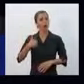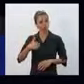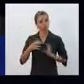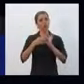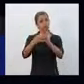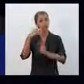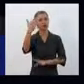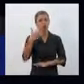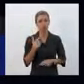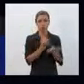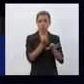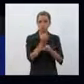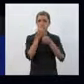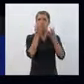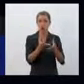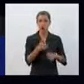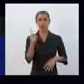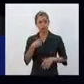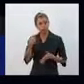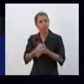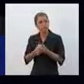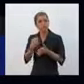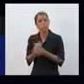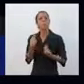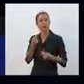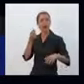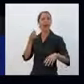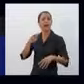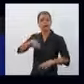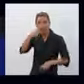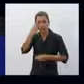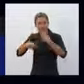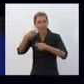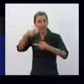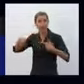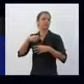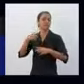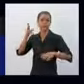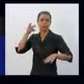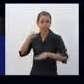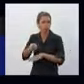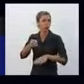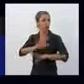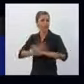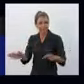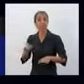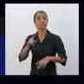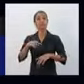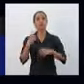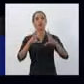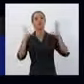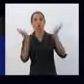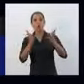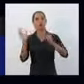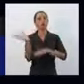la educación estamos dando una batalla dura contra el narcotráfico hemos vuelto al mundo si pudimos todo eso como